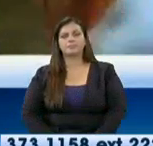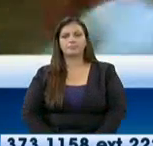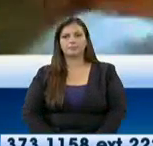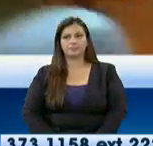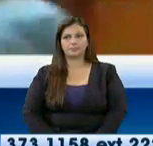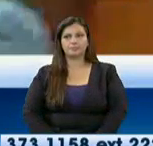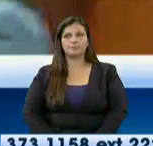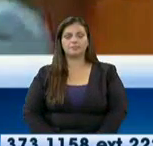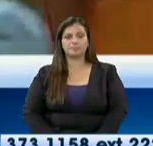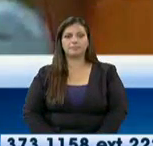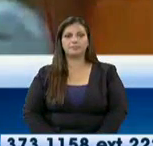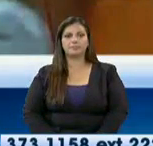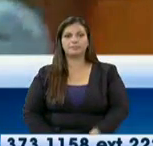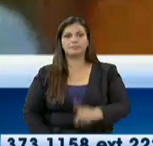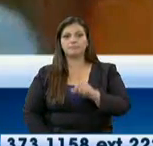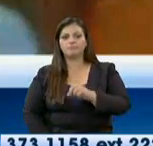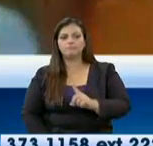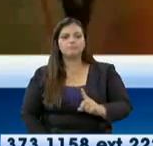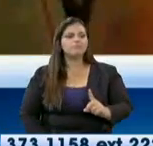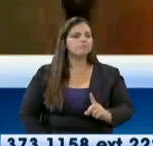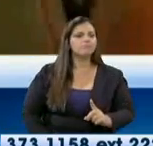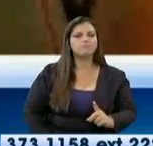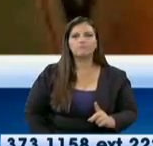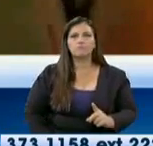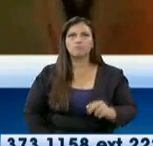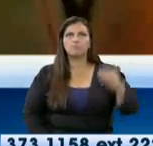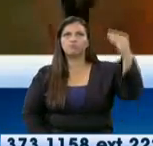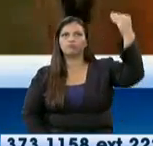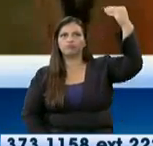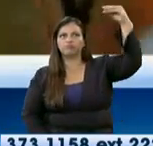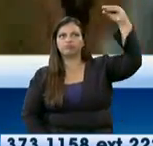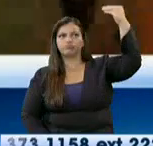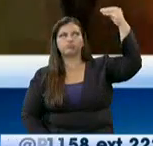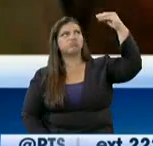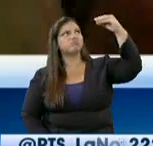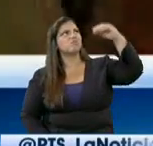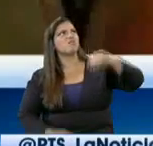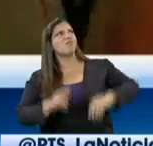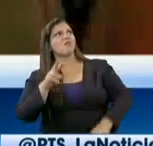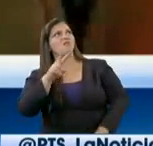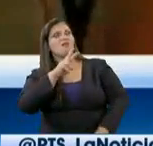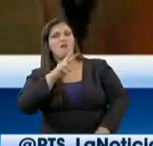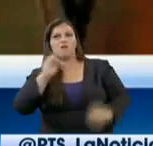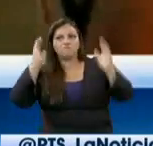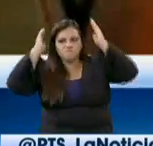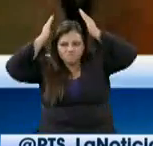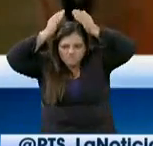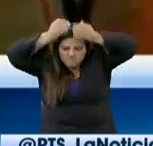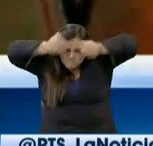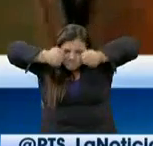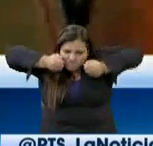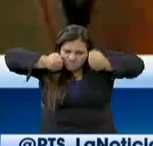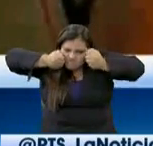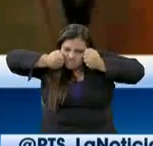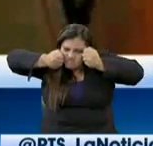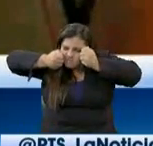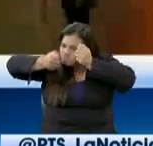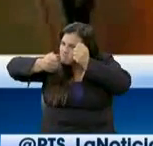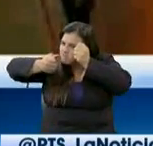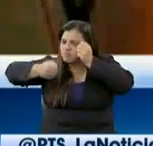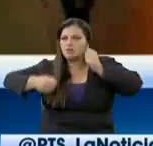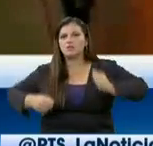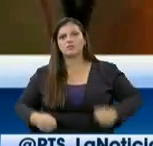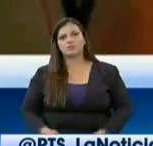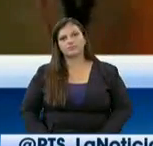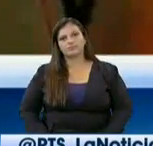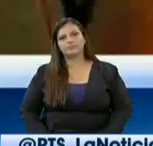Uno de los asaltantes, al percatarse de la cámara de seguridad, cubrió su cabeza con la capucha que vestía para evitar